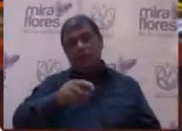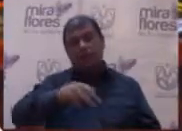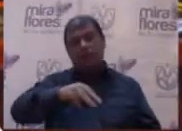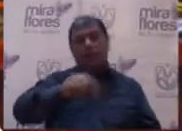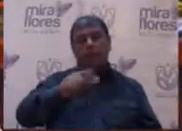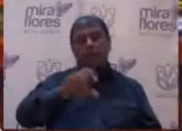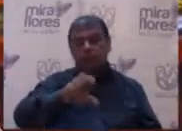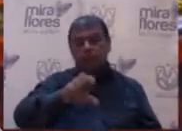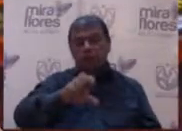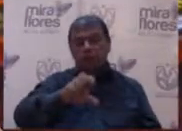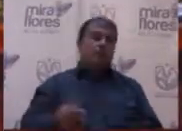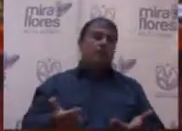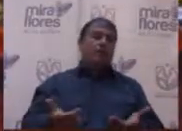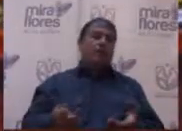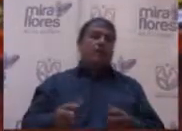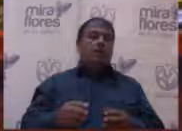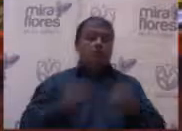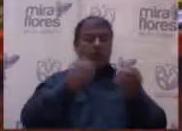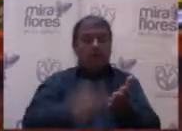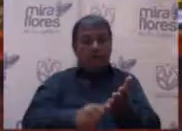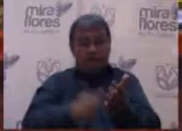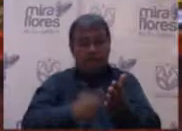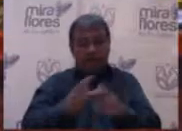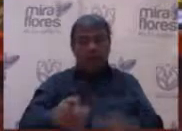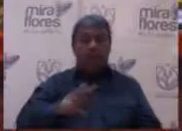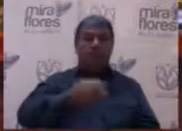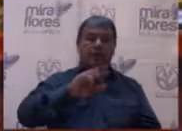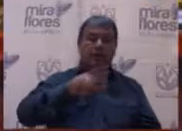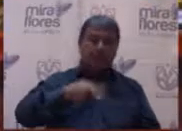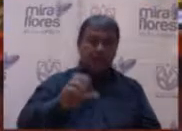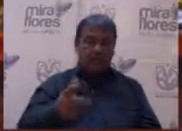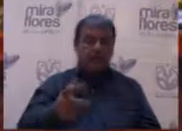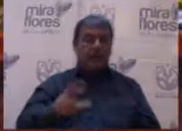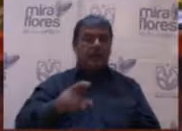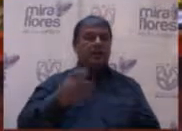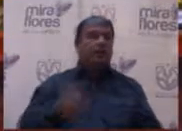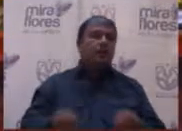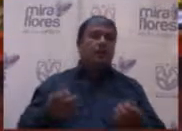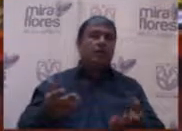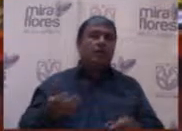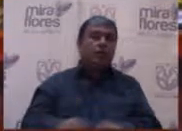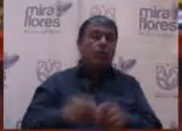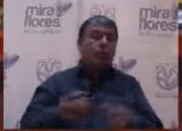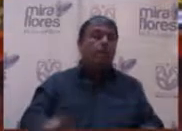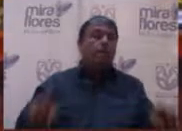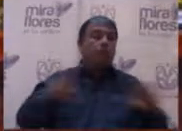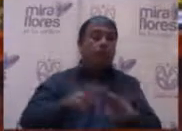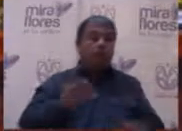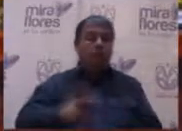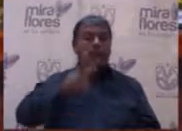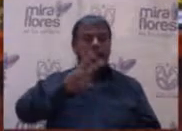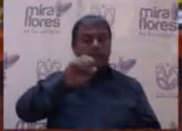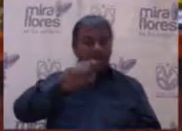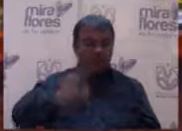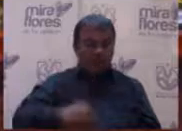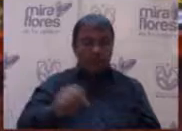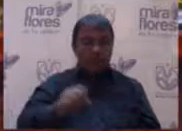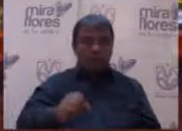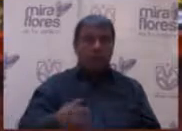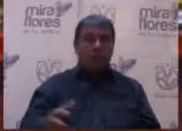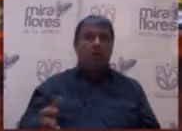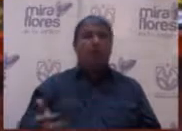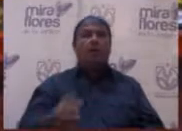por la Asociación de Artistas Plásticos Vinatea Reynoso, por un valor ascendente a 20.000 soles